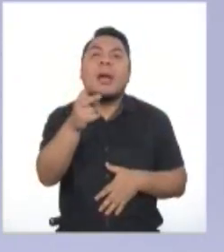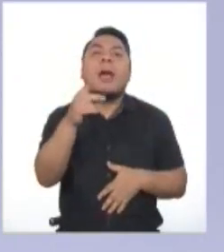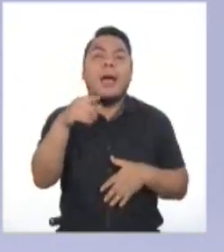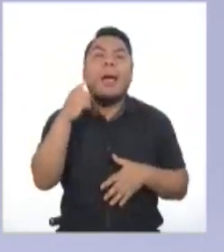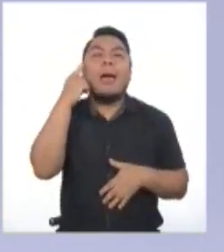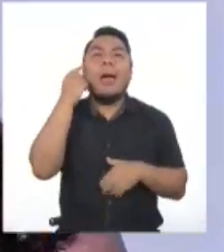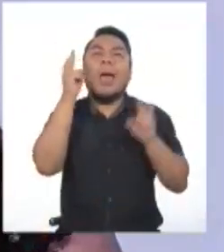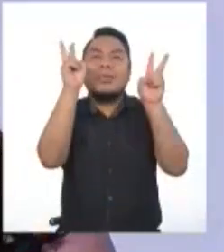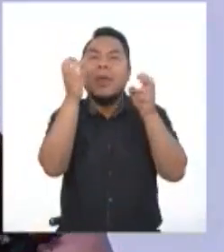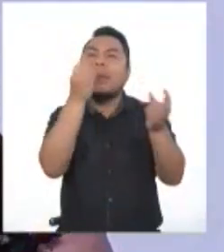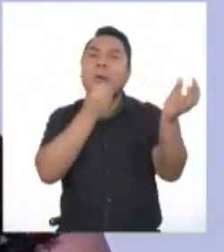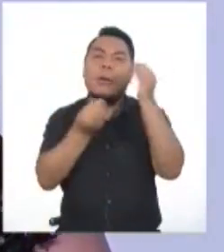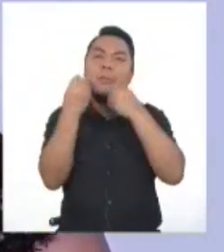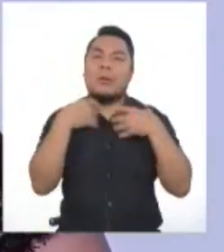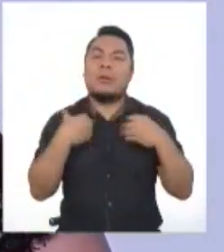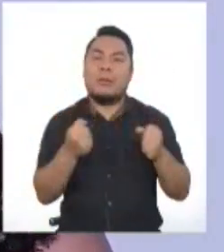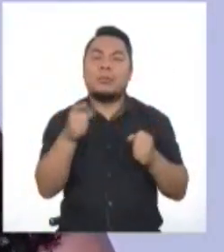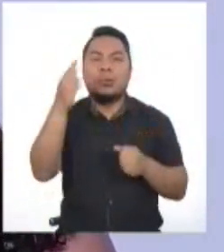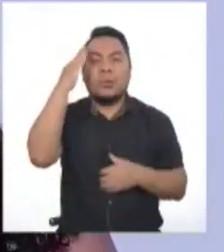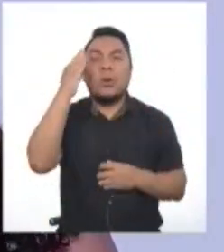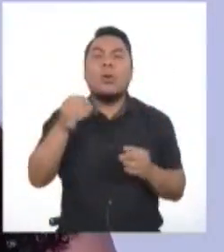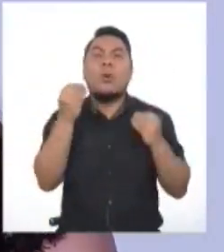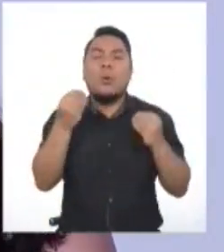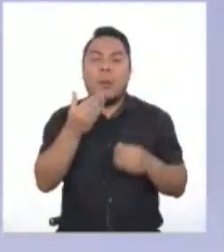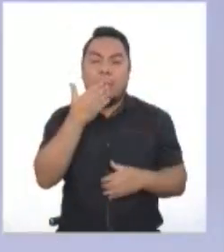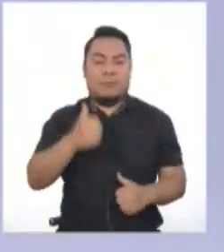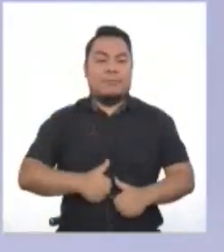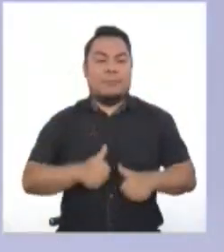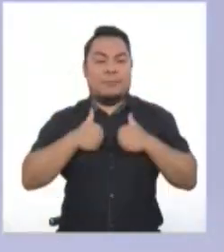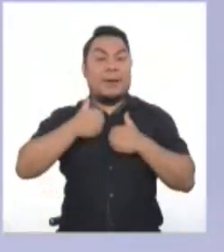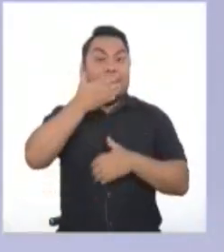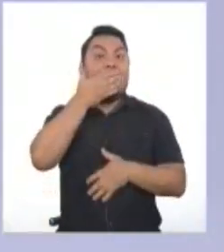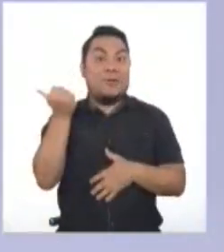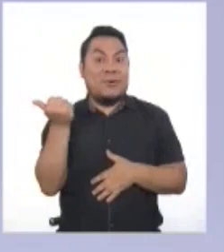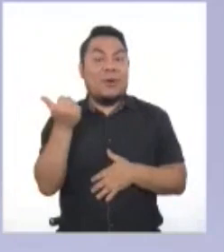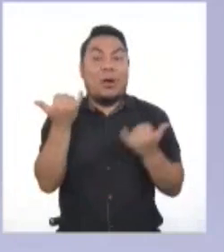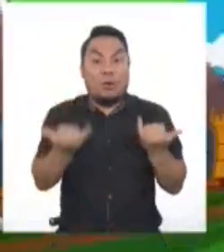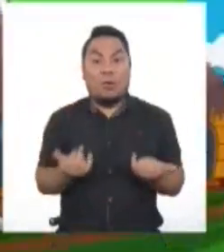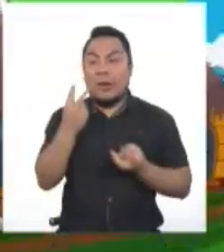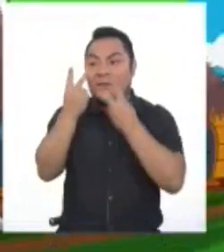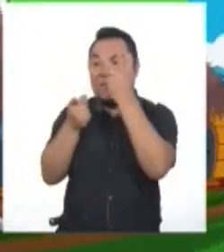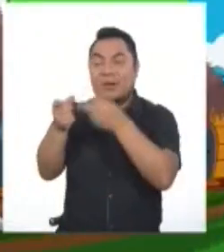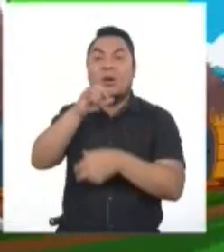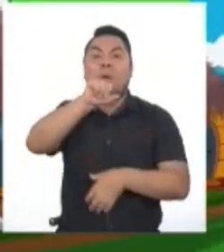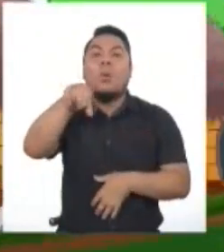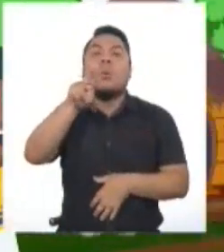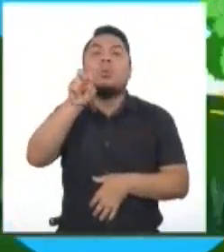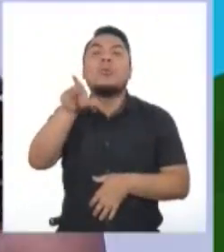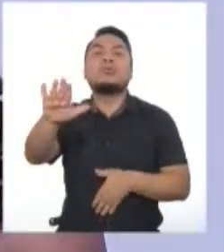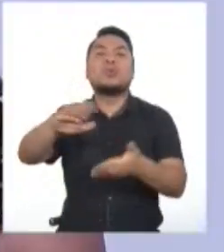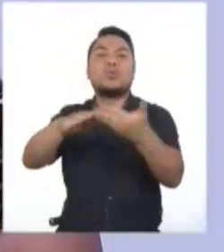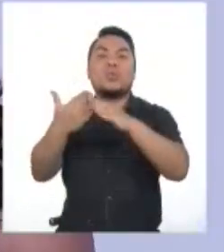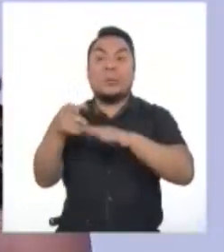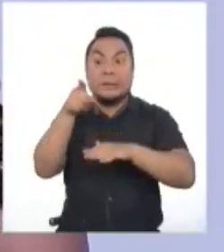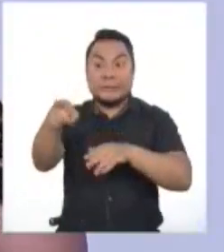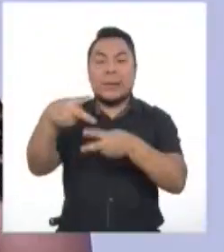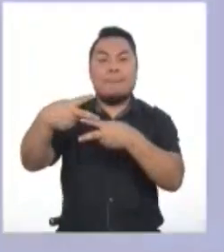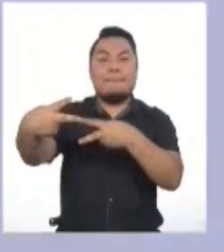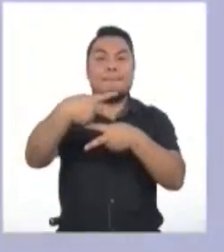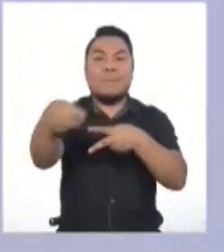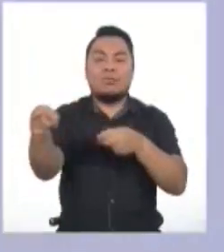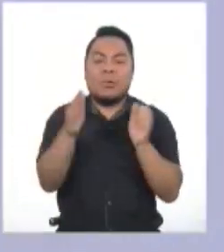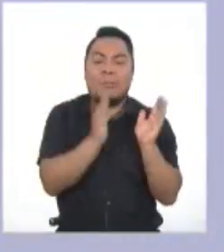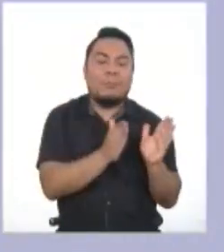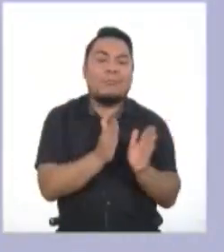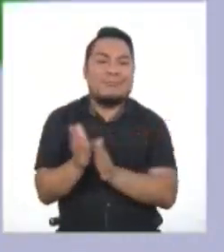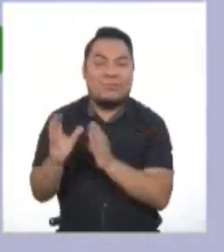alimentación saludable y los hábitos para vivir cada vez mejor. Hoy visitaremos a Juan y a su comunidad. En este lugar, los vecinos se han